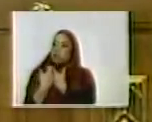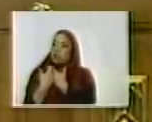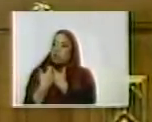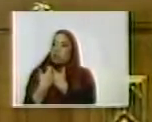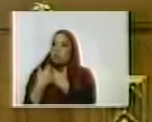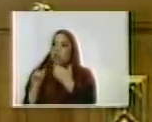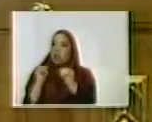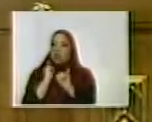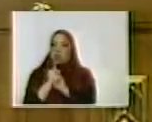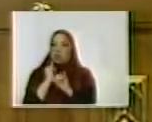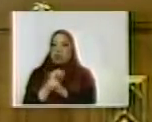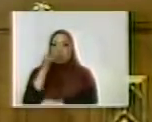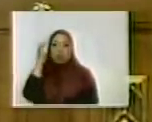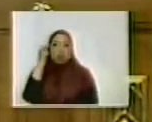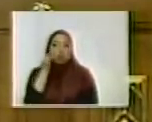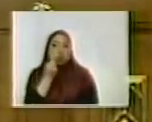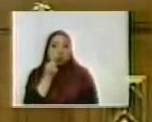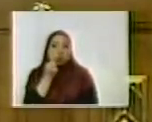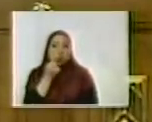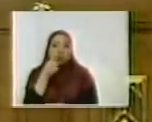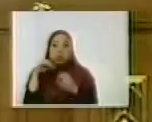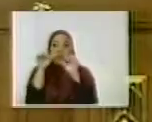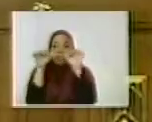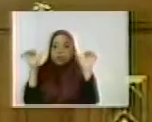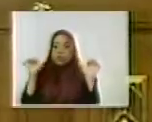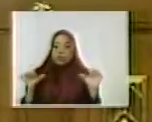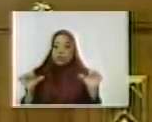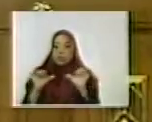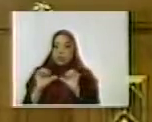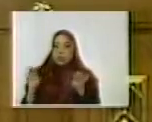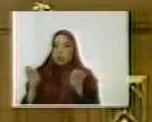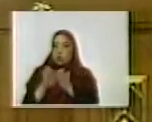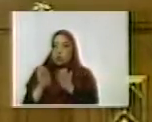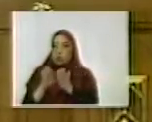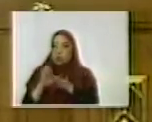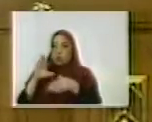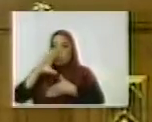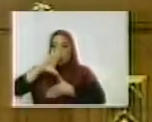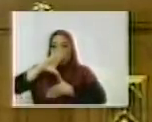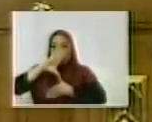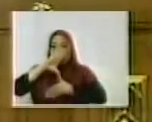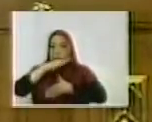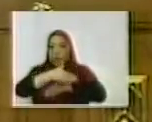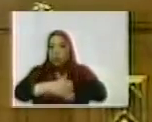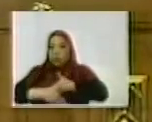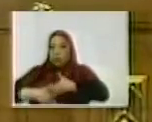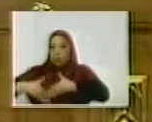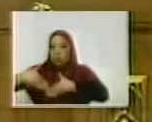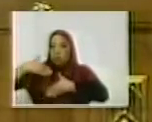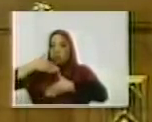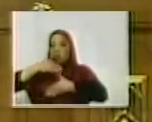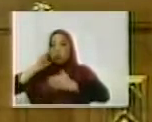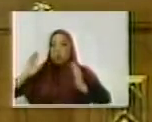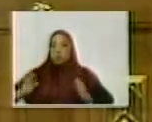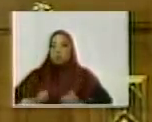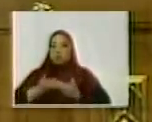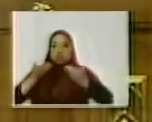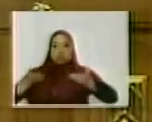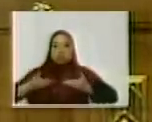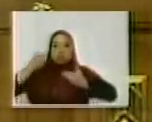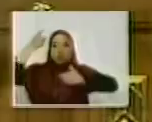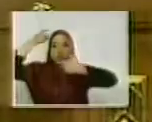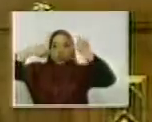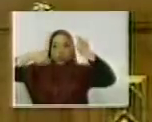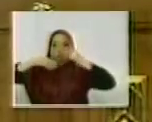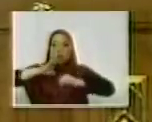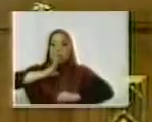digital del Sucre, de un sistema único de compensatorio regional que venía empujando el presidente Chávez, el